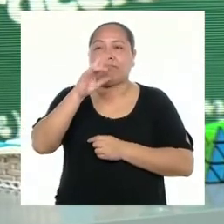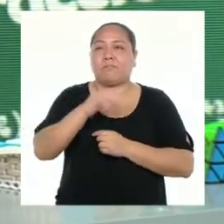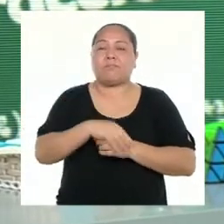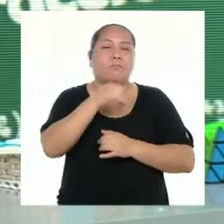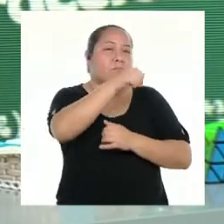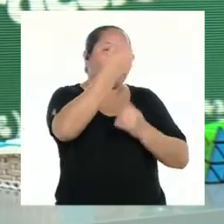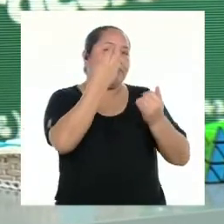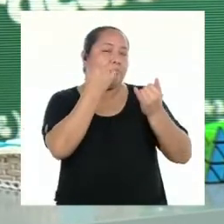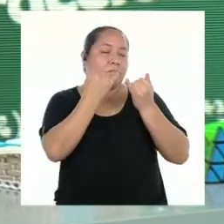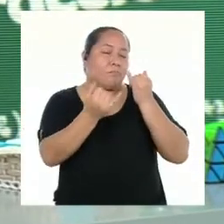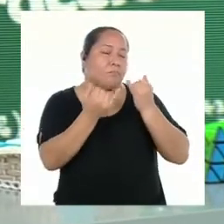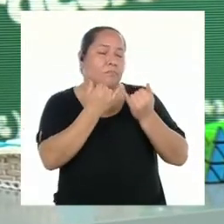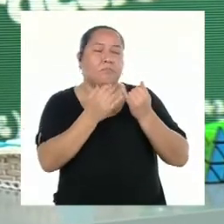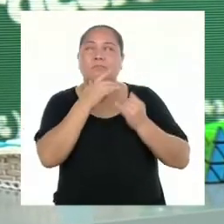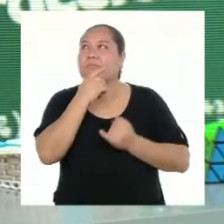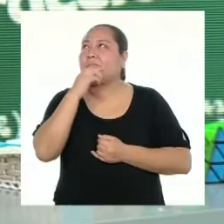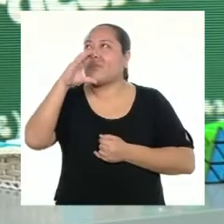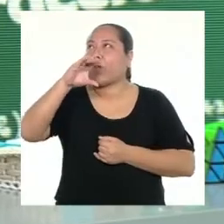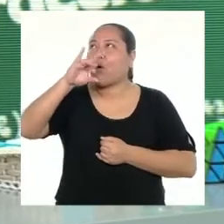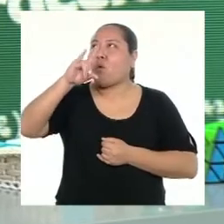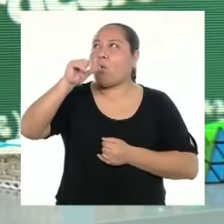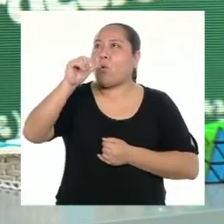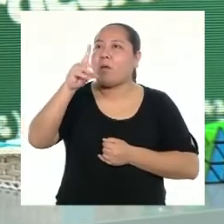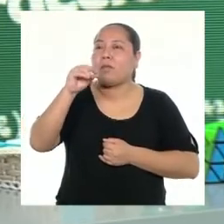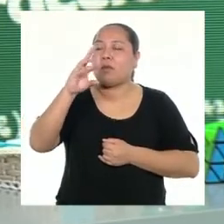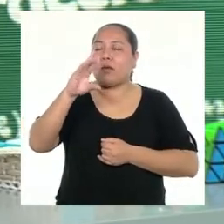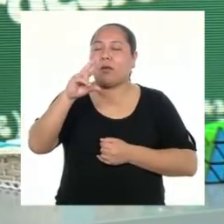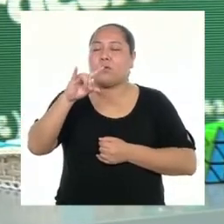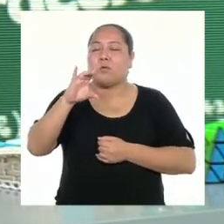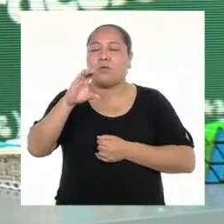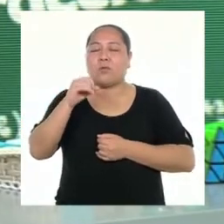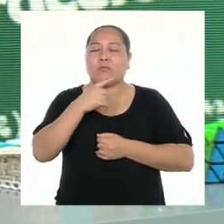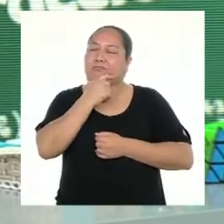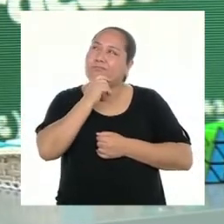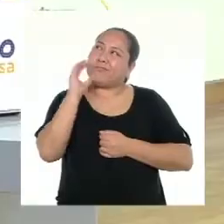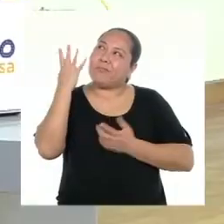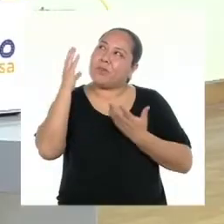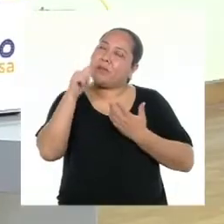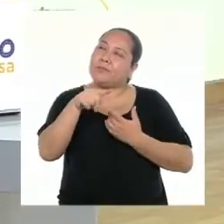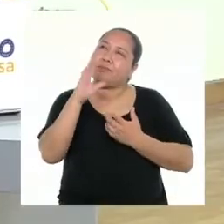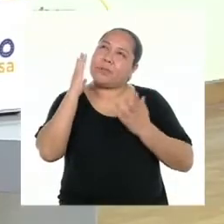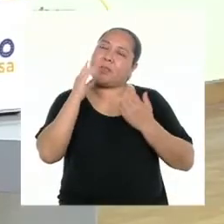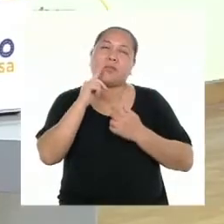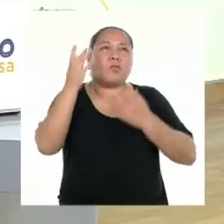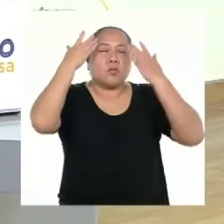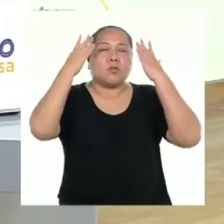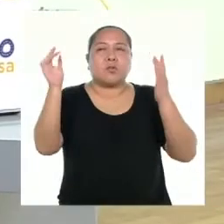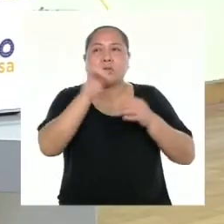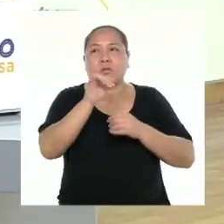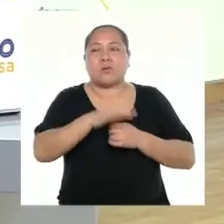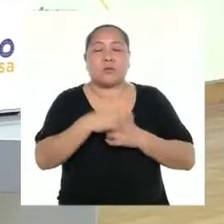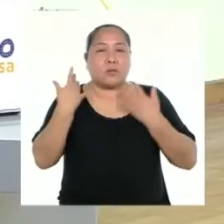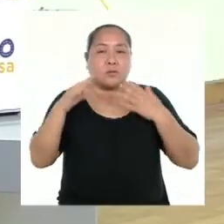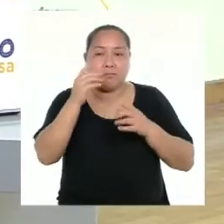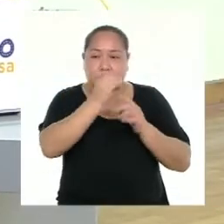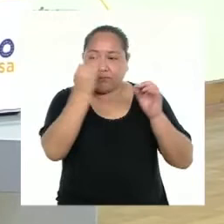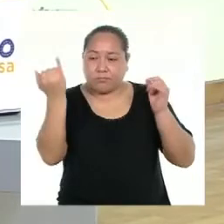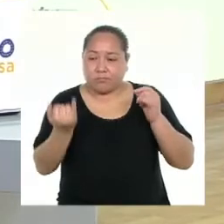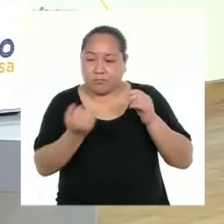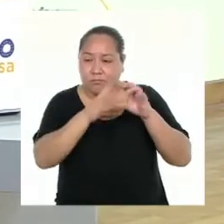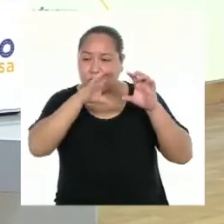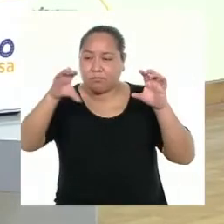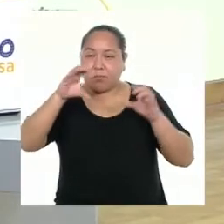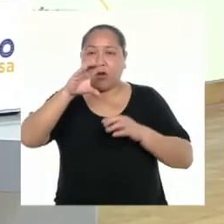cuadrículas? Yo recuerdo haber realizado algo similar, pero no sé si consiste en lo mismo. Ya teniendo las figuras señaladas